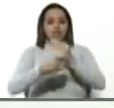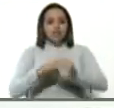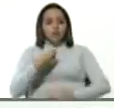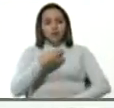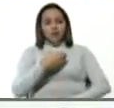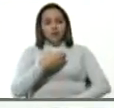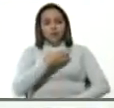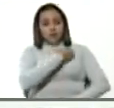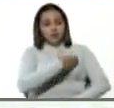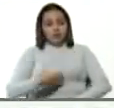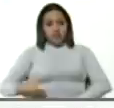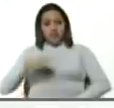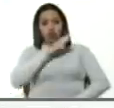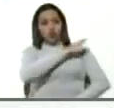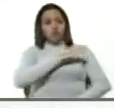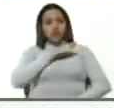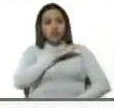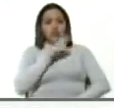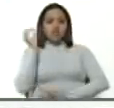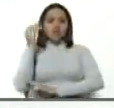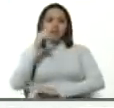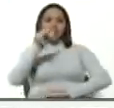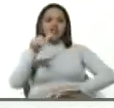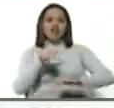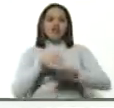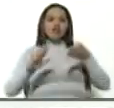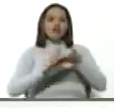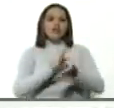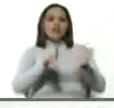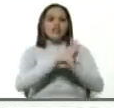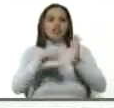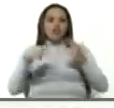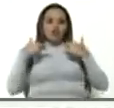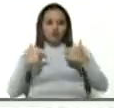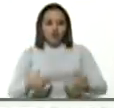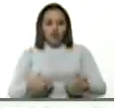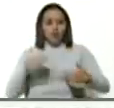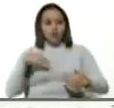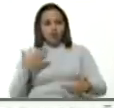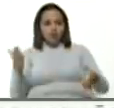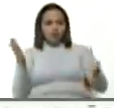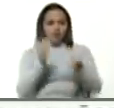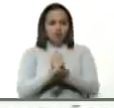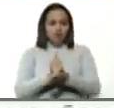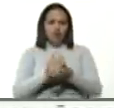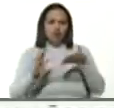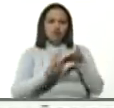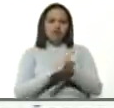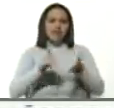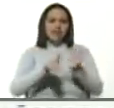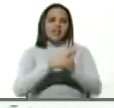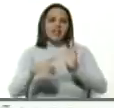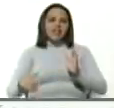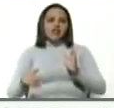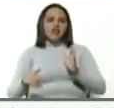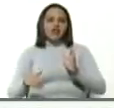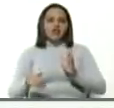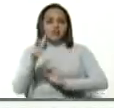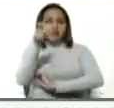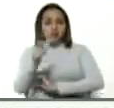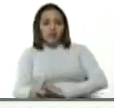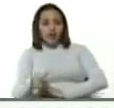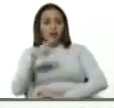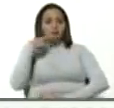de la Asamblea Constituyente y logramos que, aparte de los derechos civiles y políticos, los económicos, los sociales y